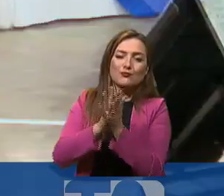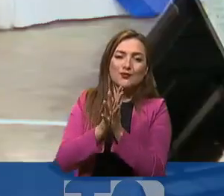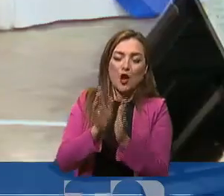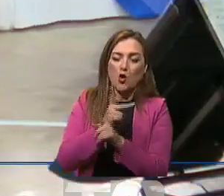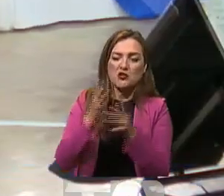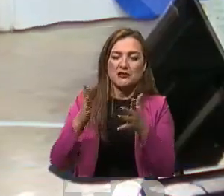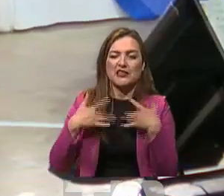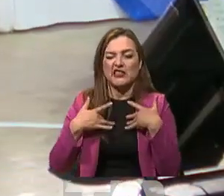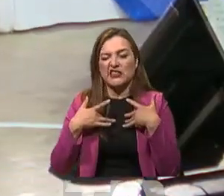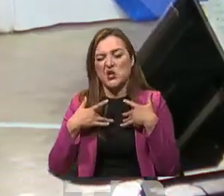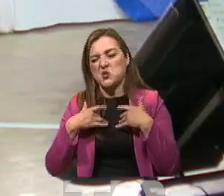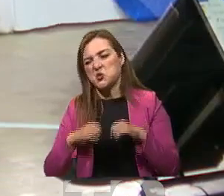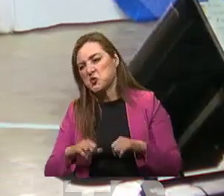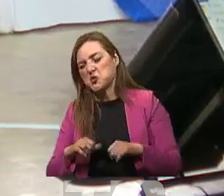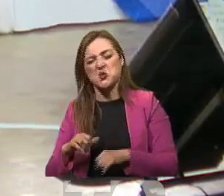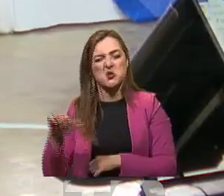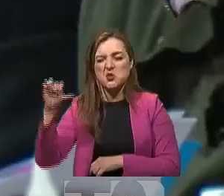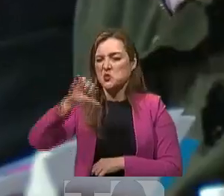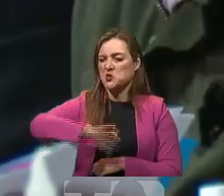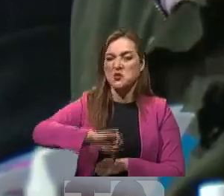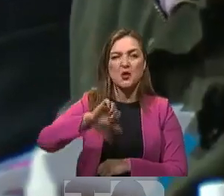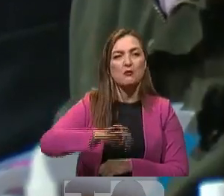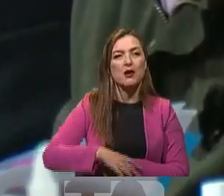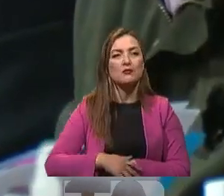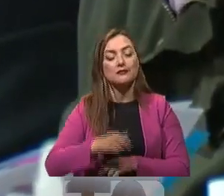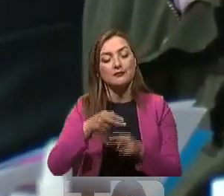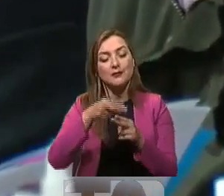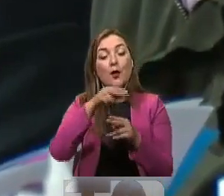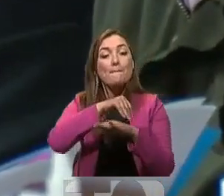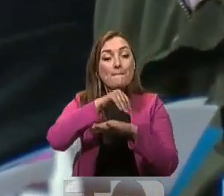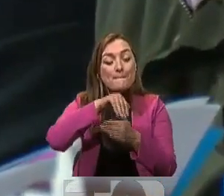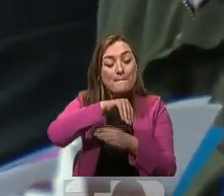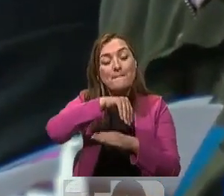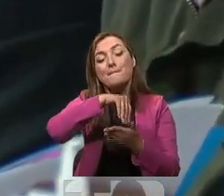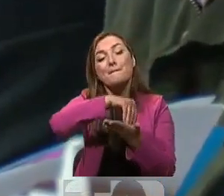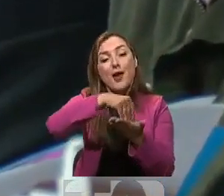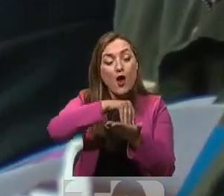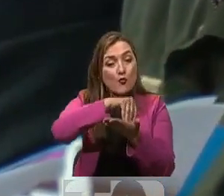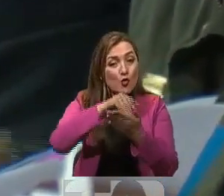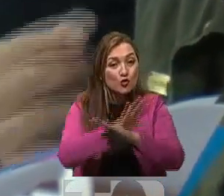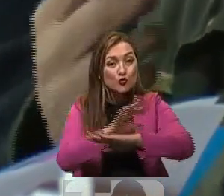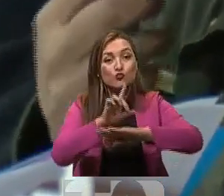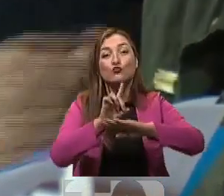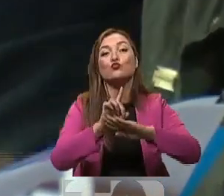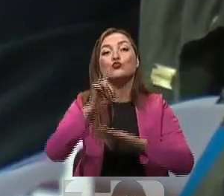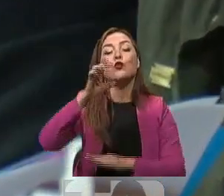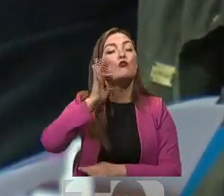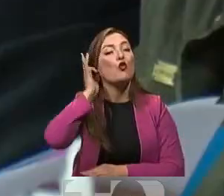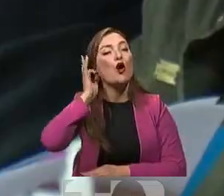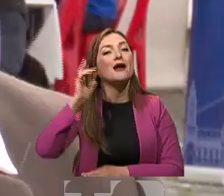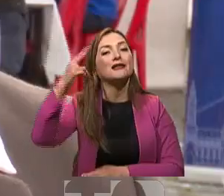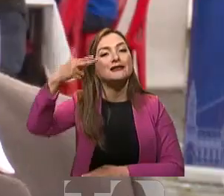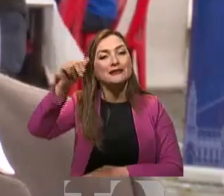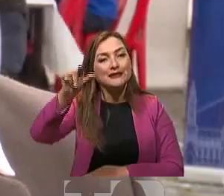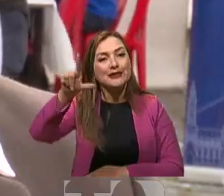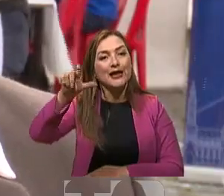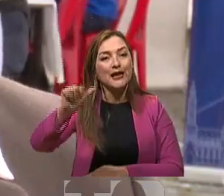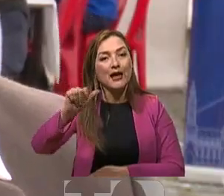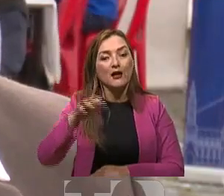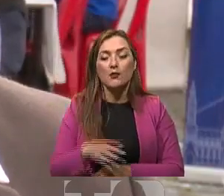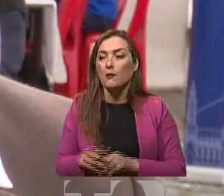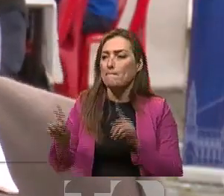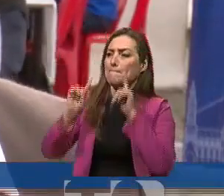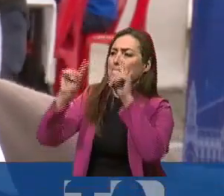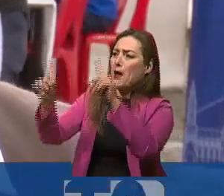ciudadanía. La ex miembro del directorio y también edil Gisela Chalá asegura que ni siquiera se les proporciona información adecuada.